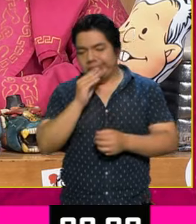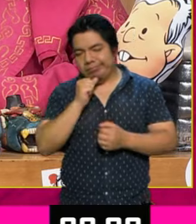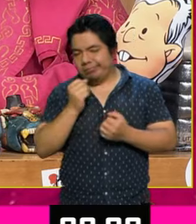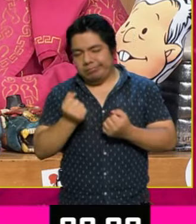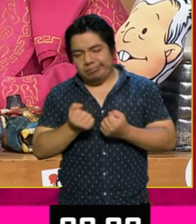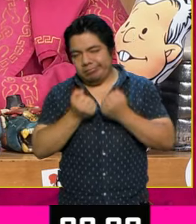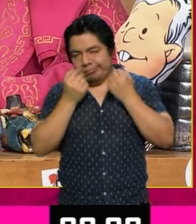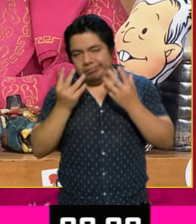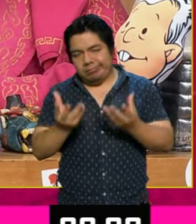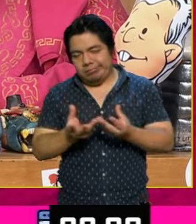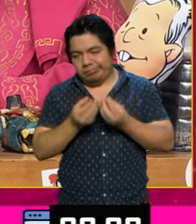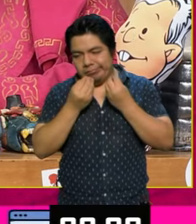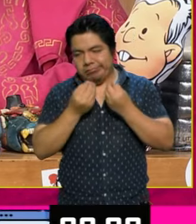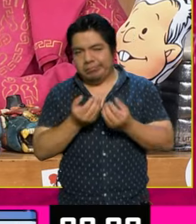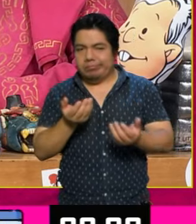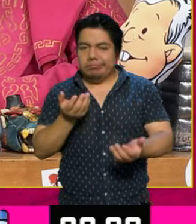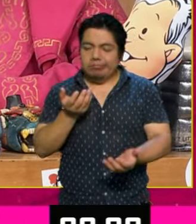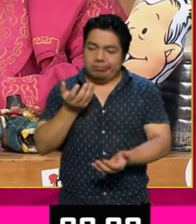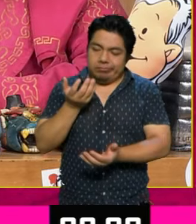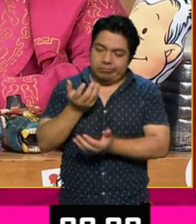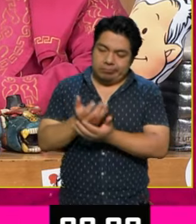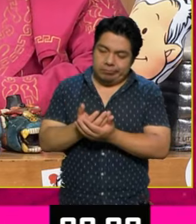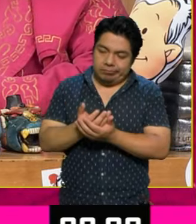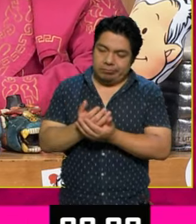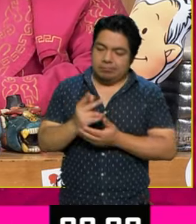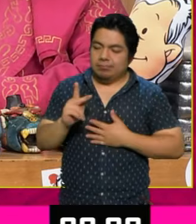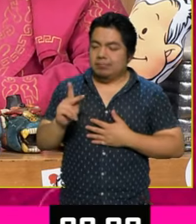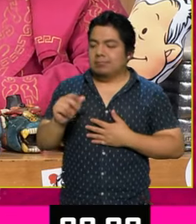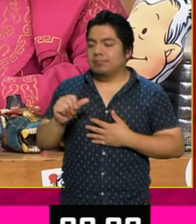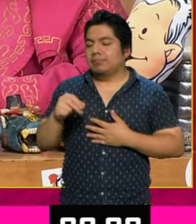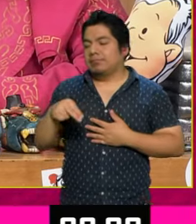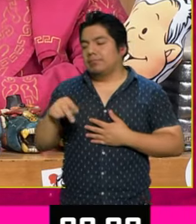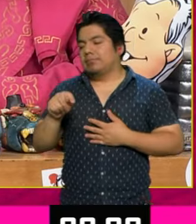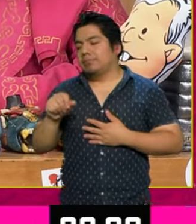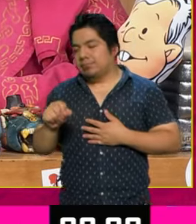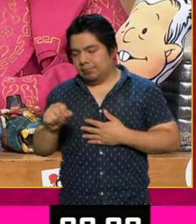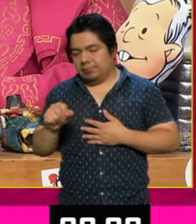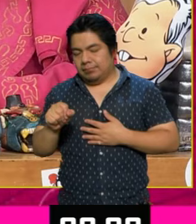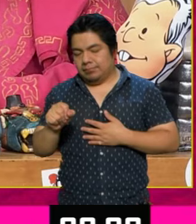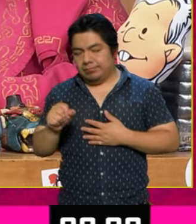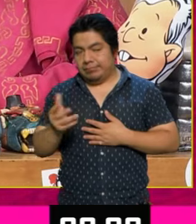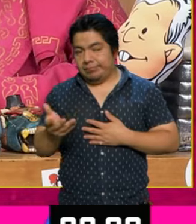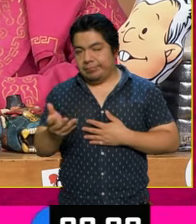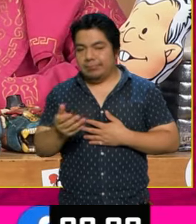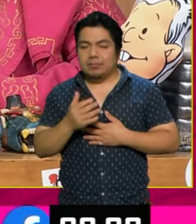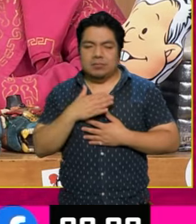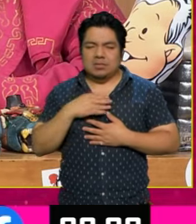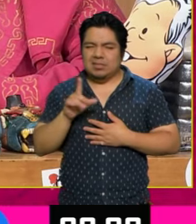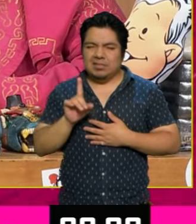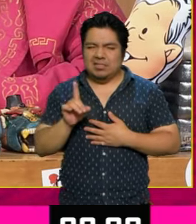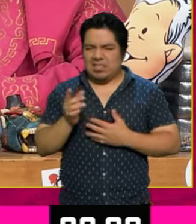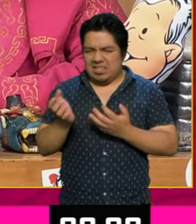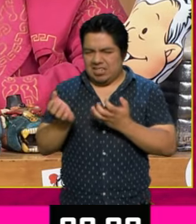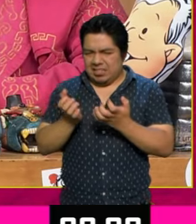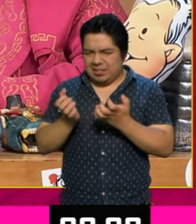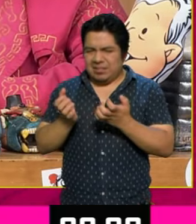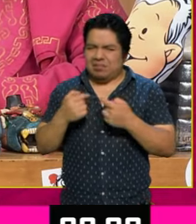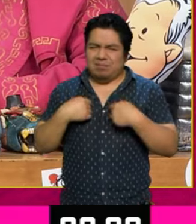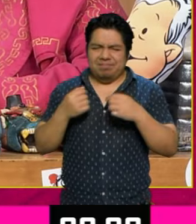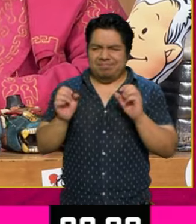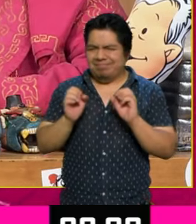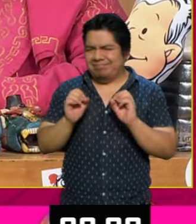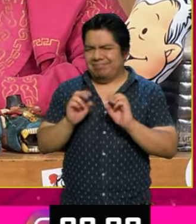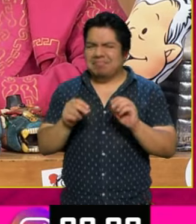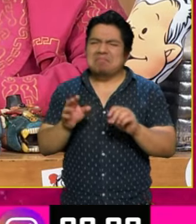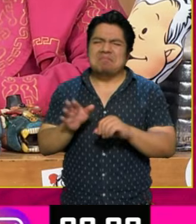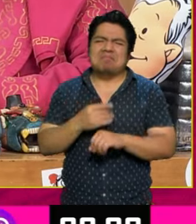Ahora sí que literal, descanse en pants. ¿En pants? Pues sí, allá en Indonesia. Yo por eso no voy en el gimnasio, señores. No.